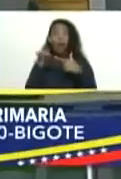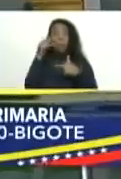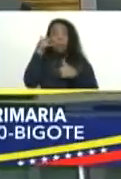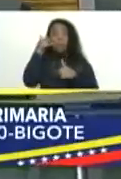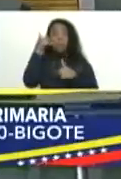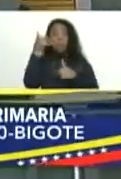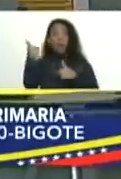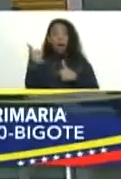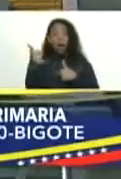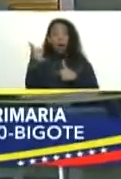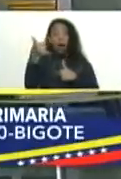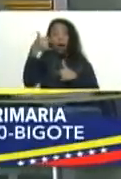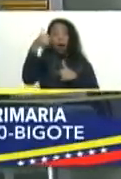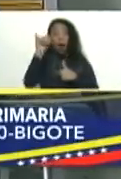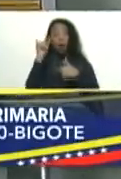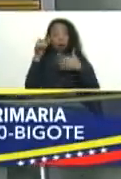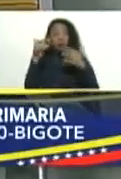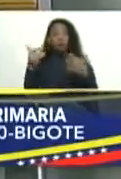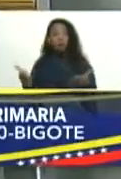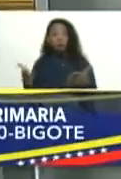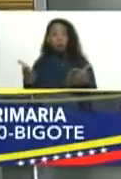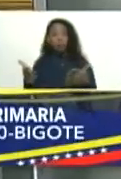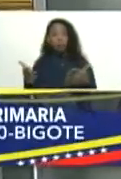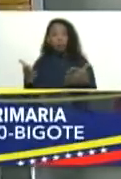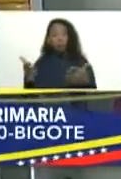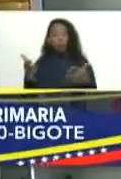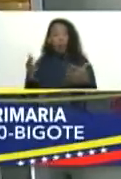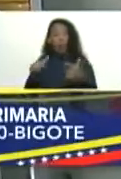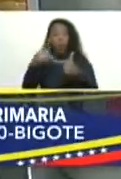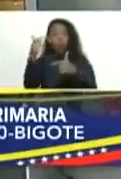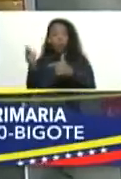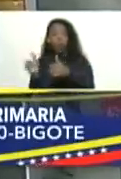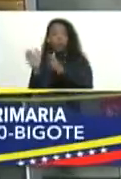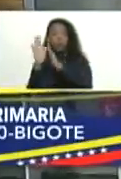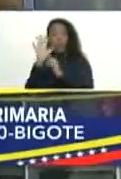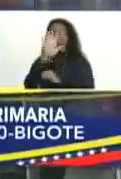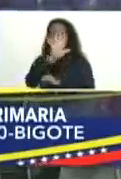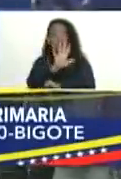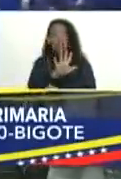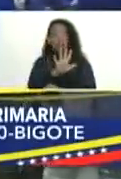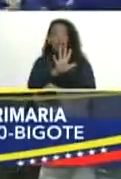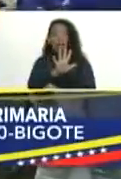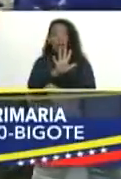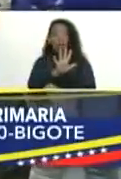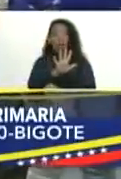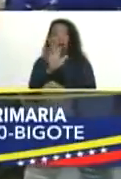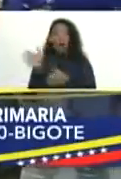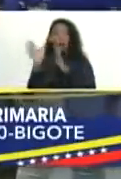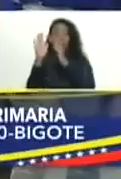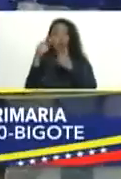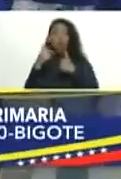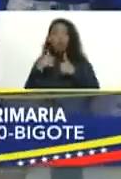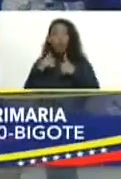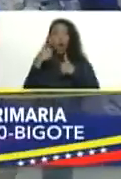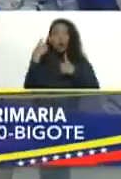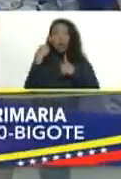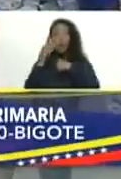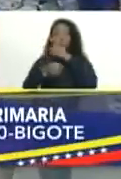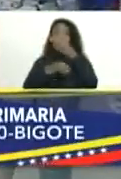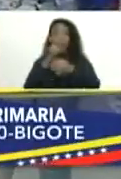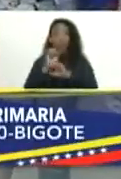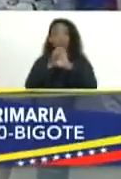se canaliza en la subsede que sea, porque vamos a tener 5 subsedes, presidente. Como yo le dije ayer, aquí